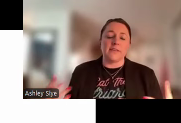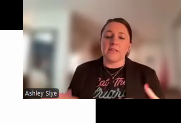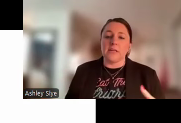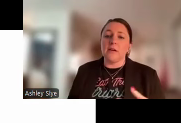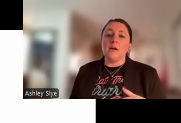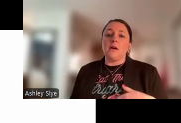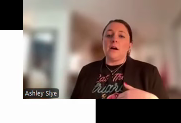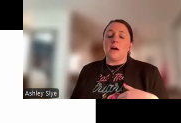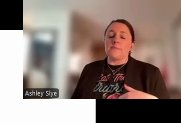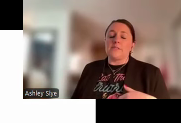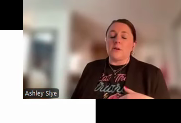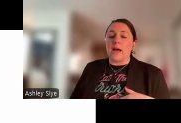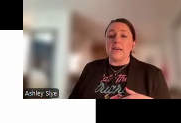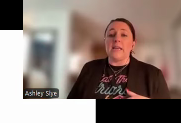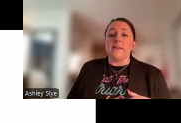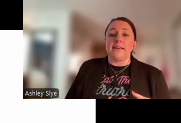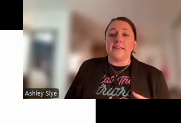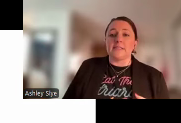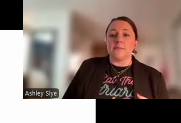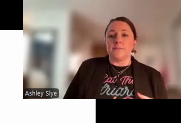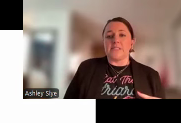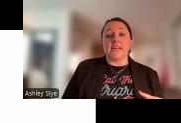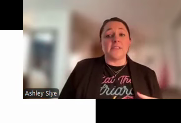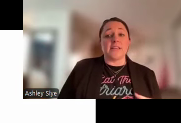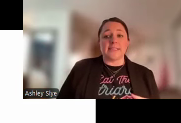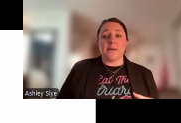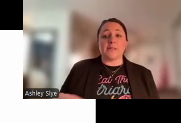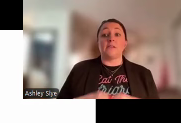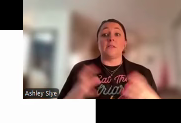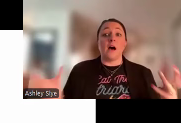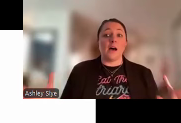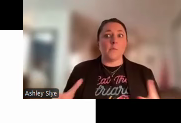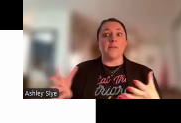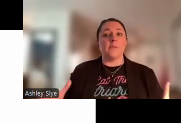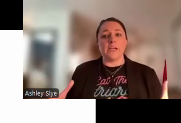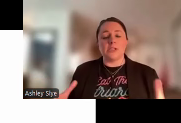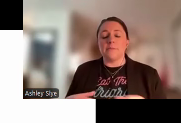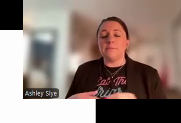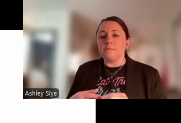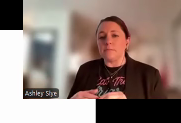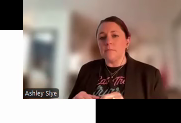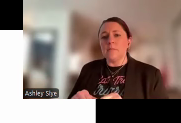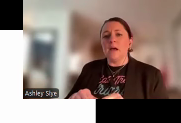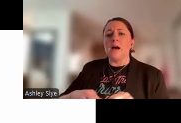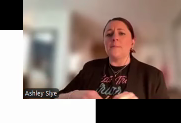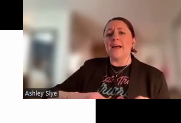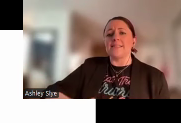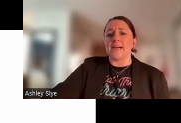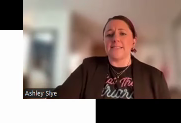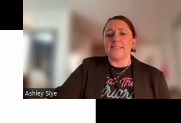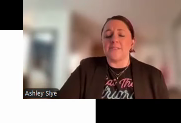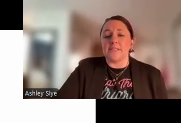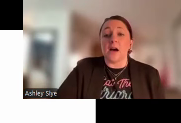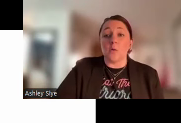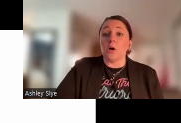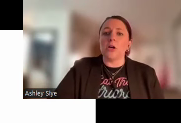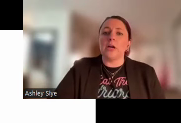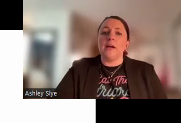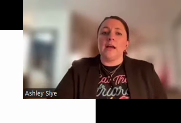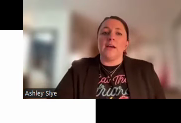privado cuando tienen que tomar la reunión. Y es importante considerar otras preguntas en relación a la seguridad de la